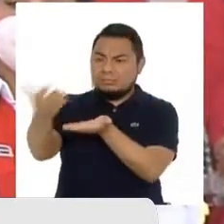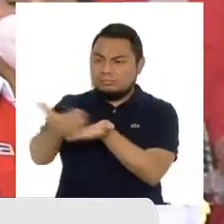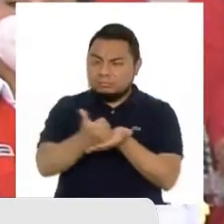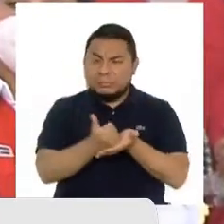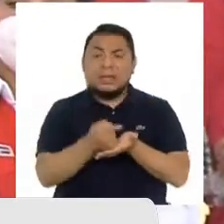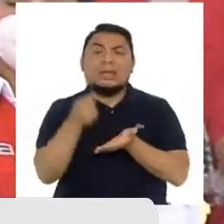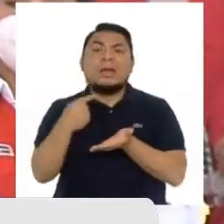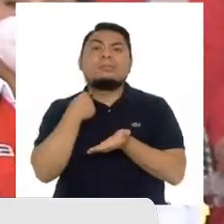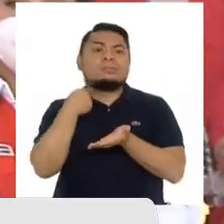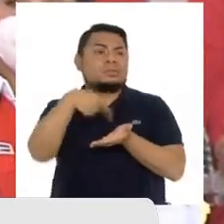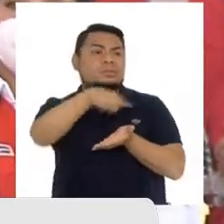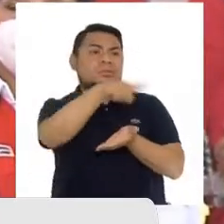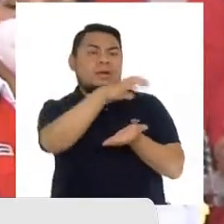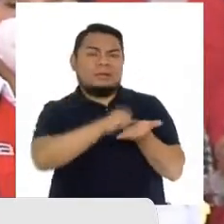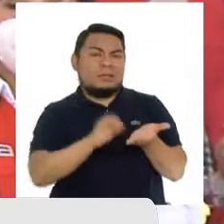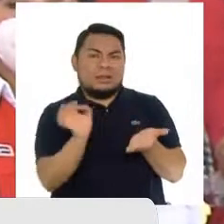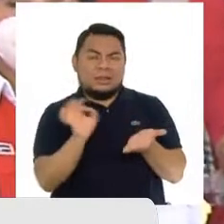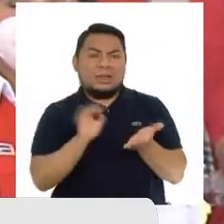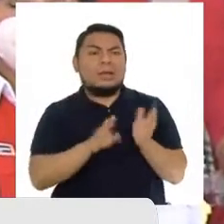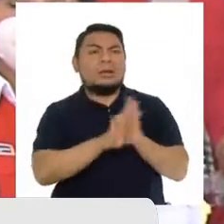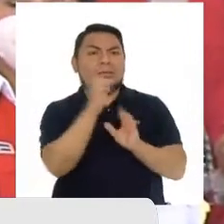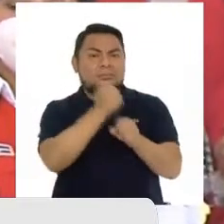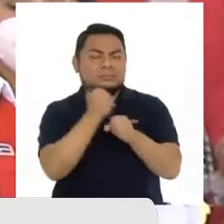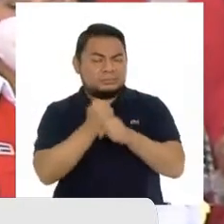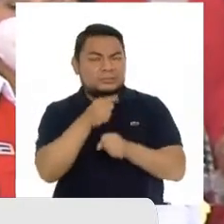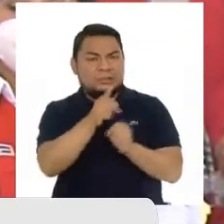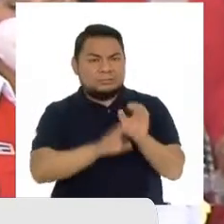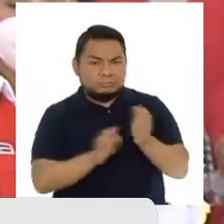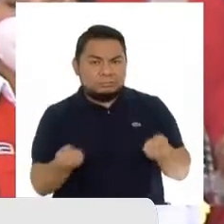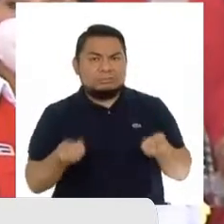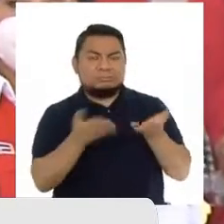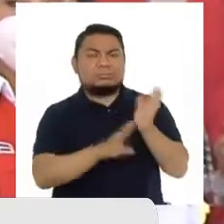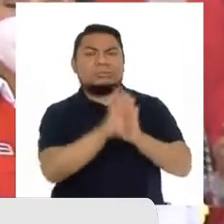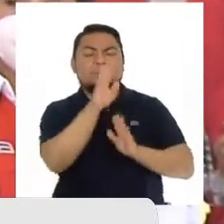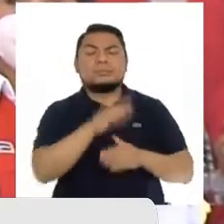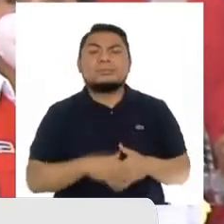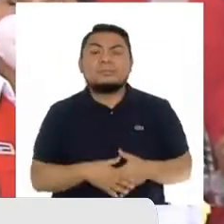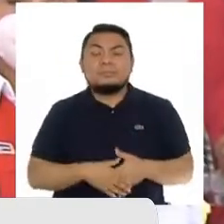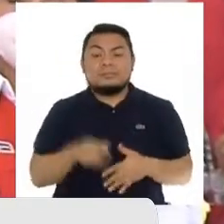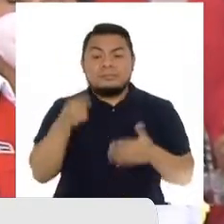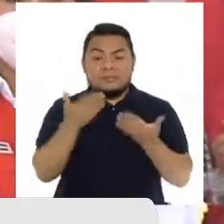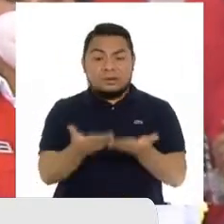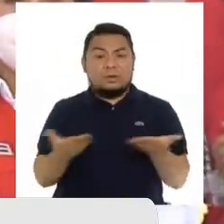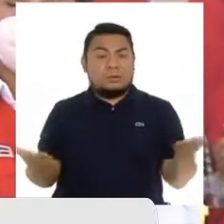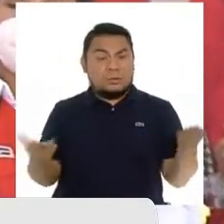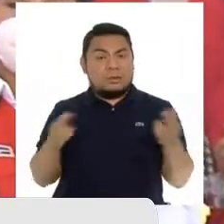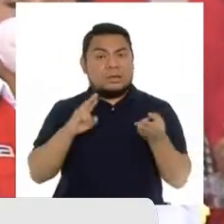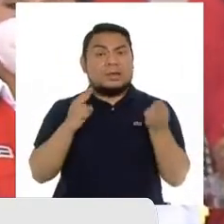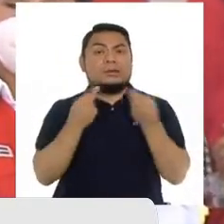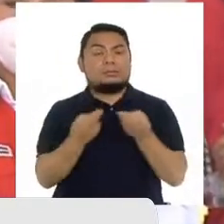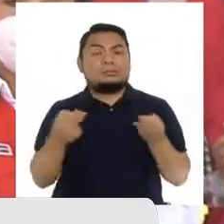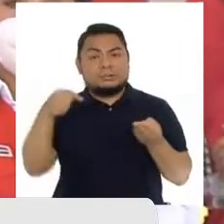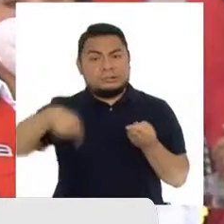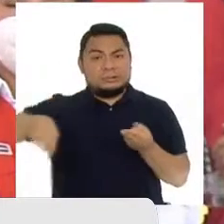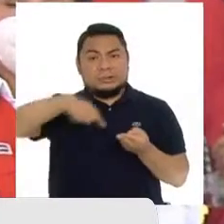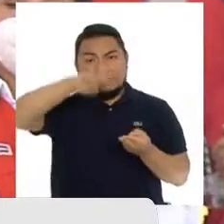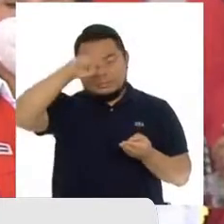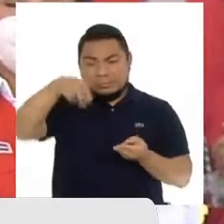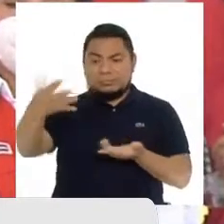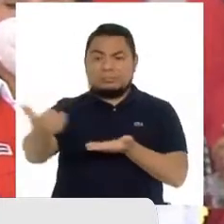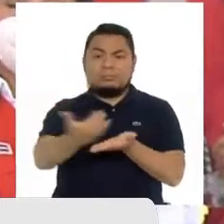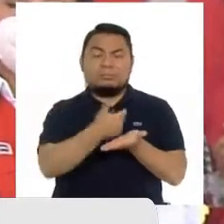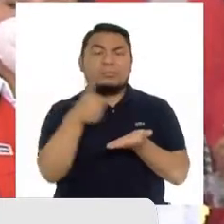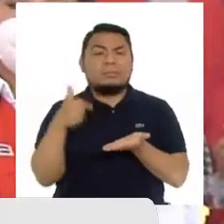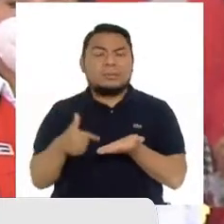clase media y a los emprendedores los recursos que obtendremos irán